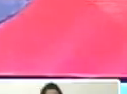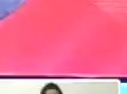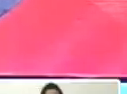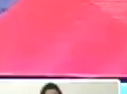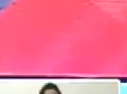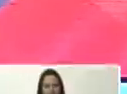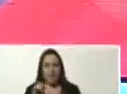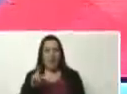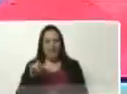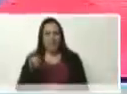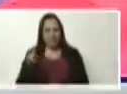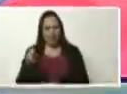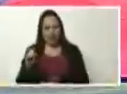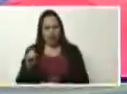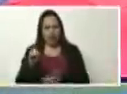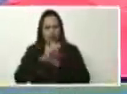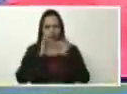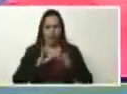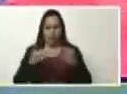saqué.